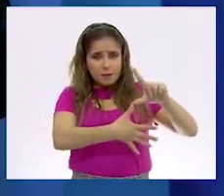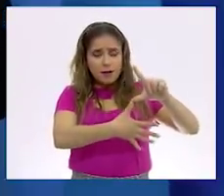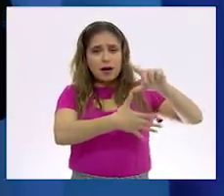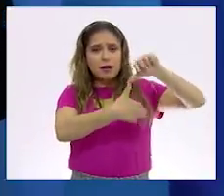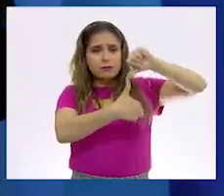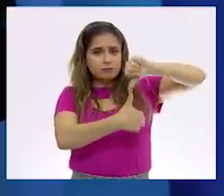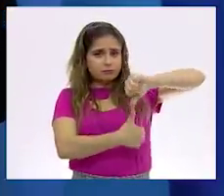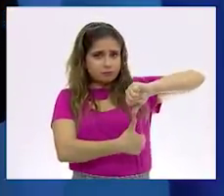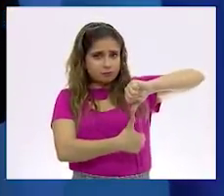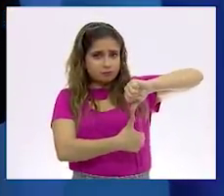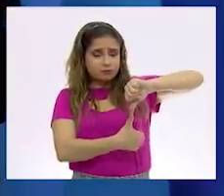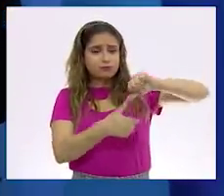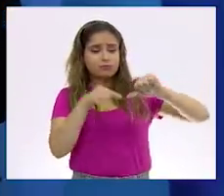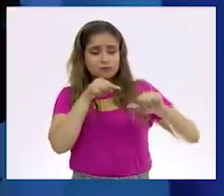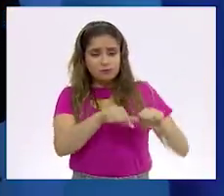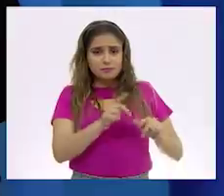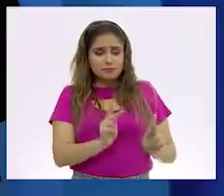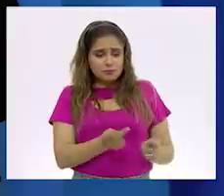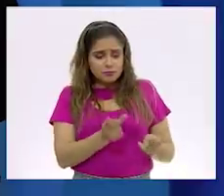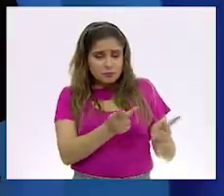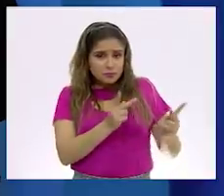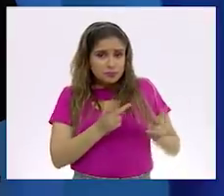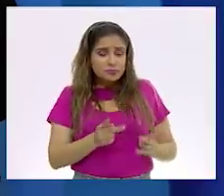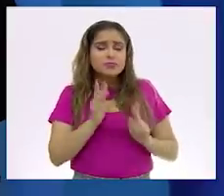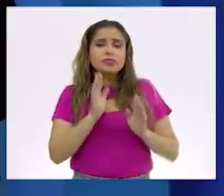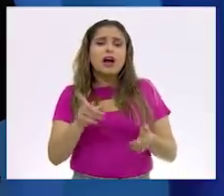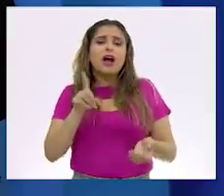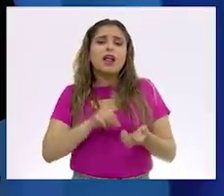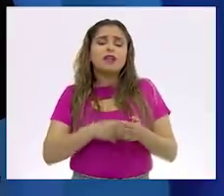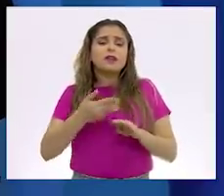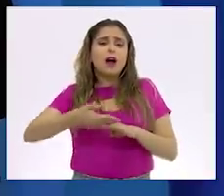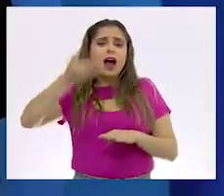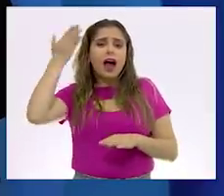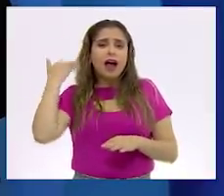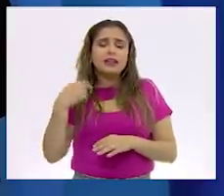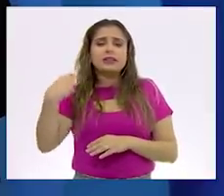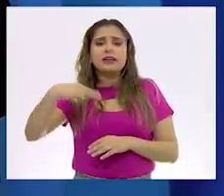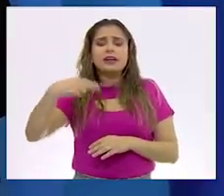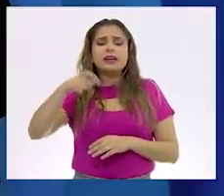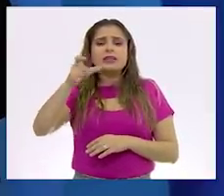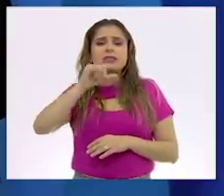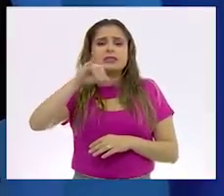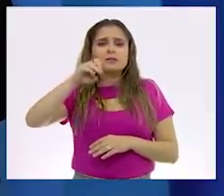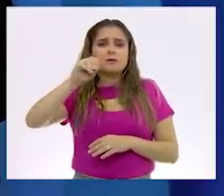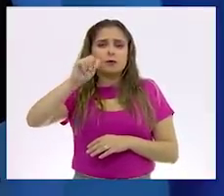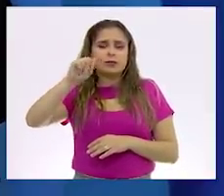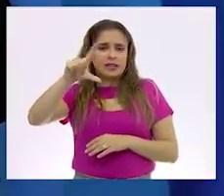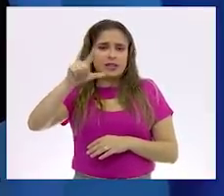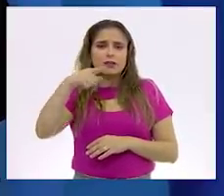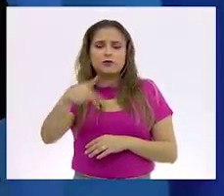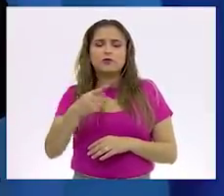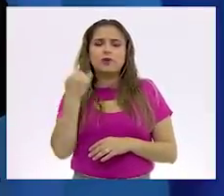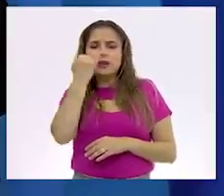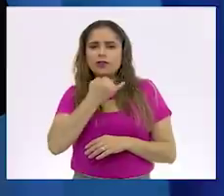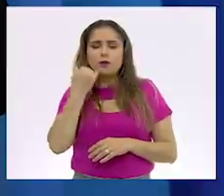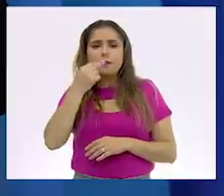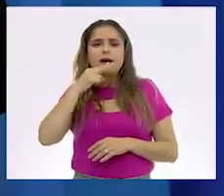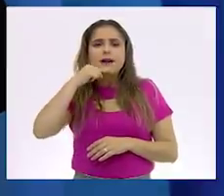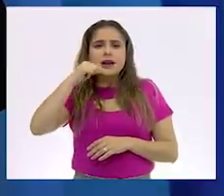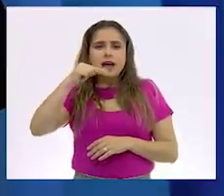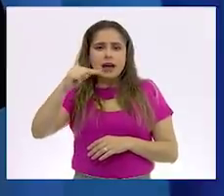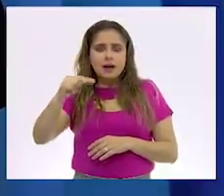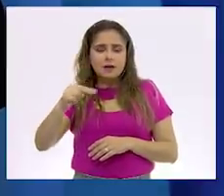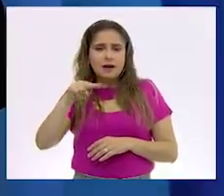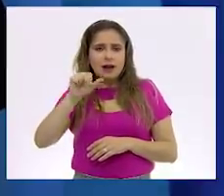Central. Allí, ya hace miles de años, lo llamaron xitomatl en el lenguaje náhuatl, que